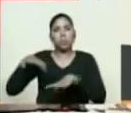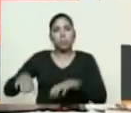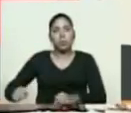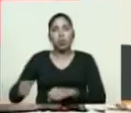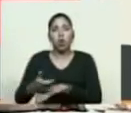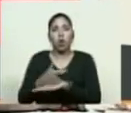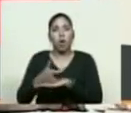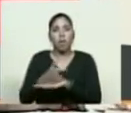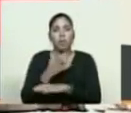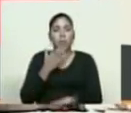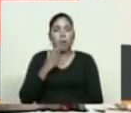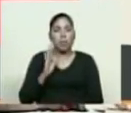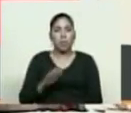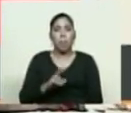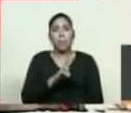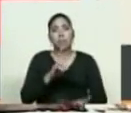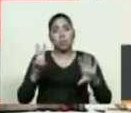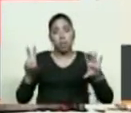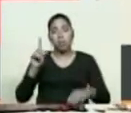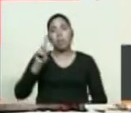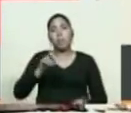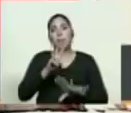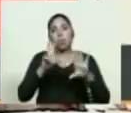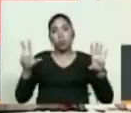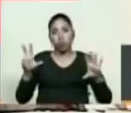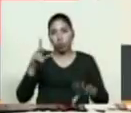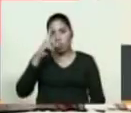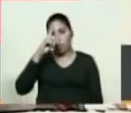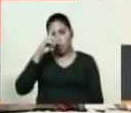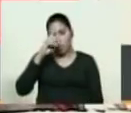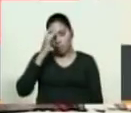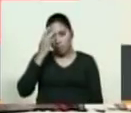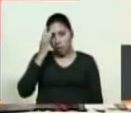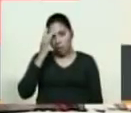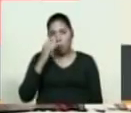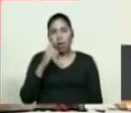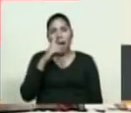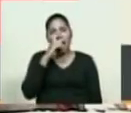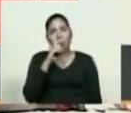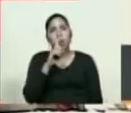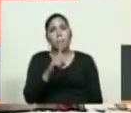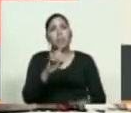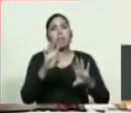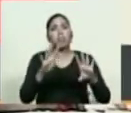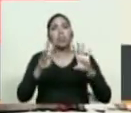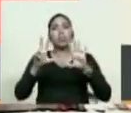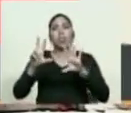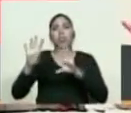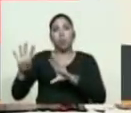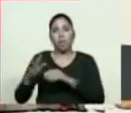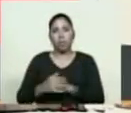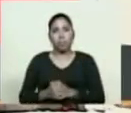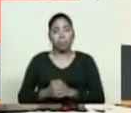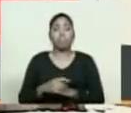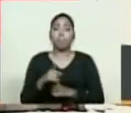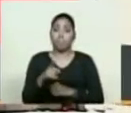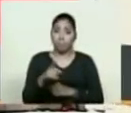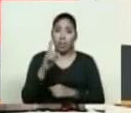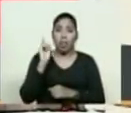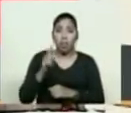cómo actúa la derecha cuando gobierna. 27 y 28 de febrero del año 89, algunos que no han nacido, es bueno